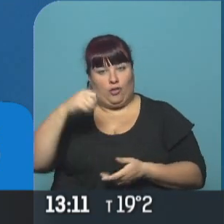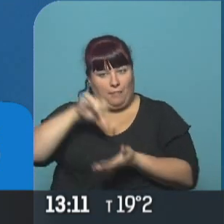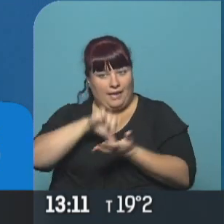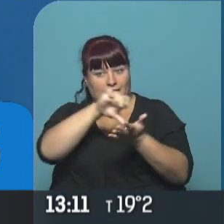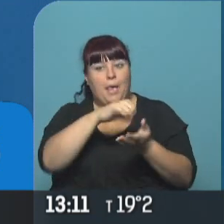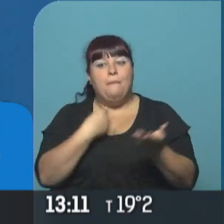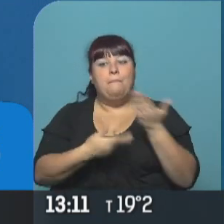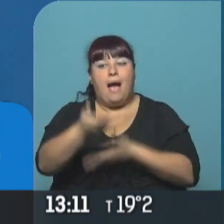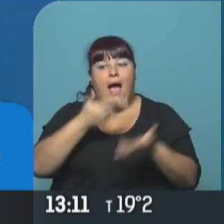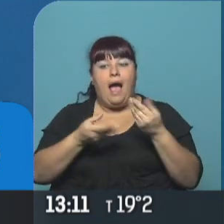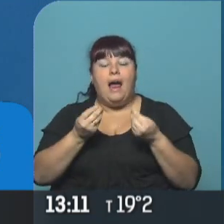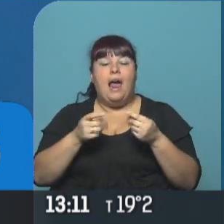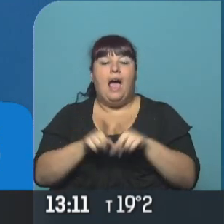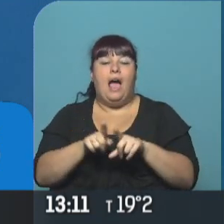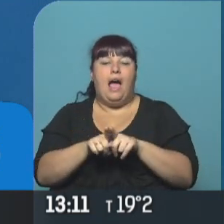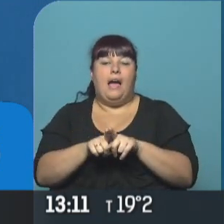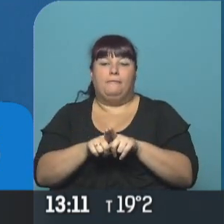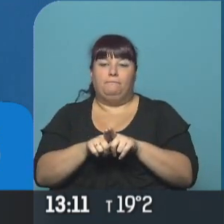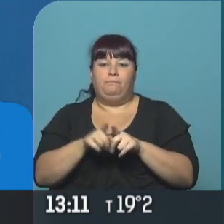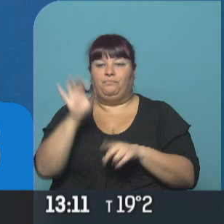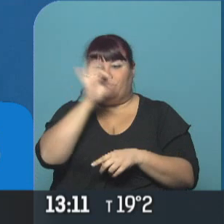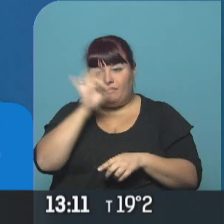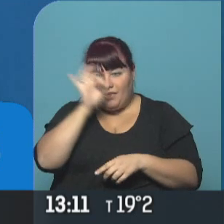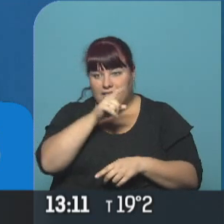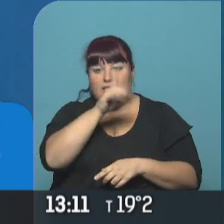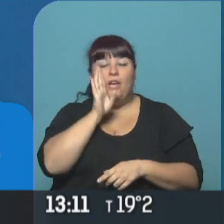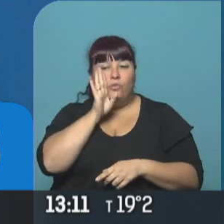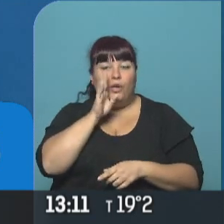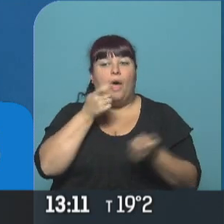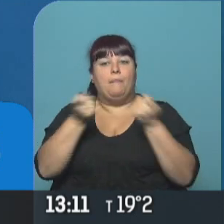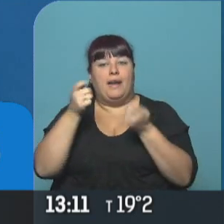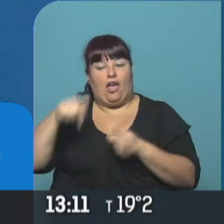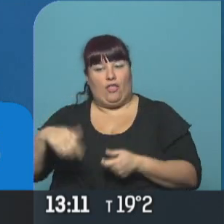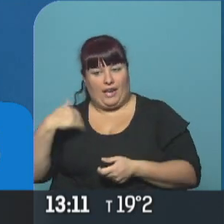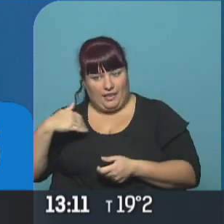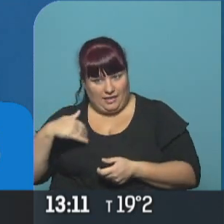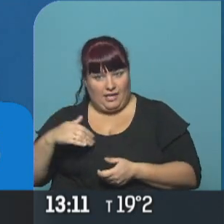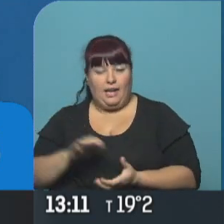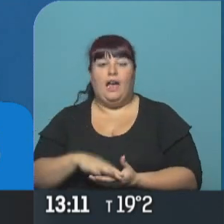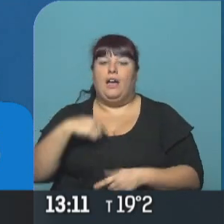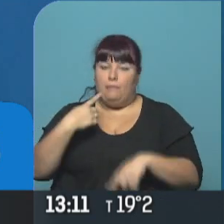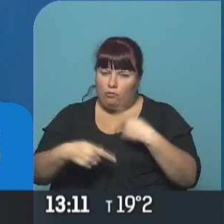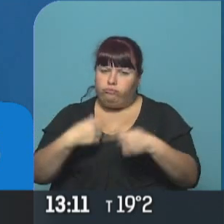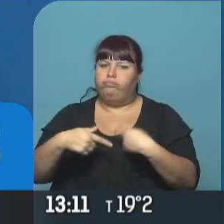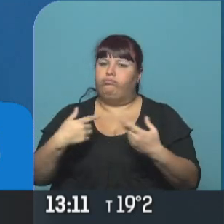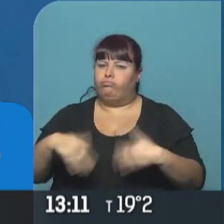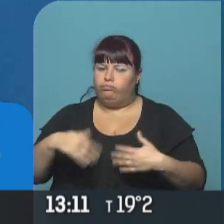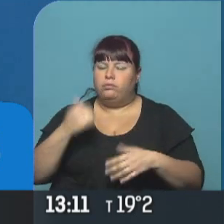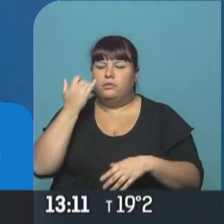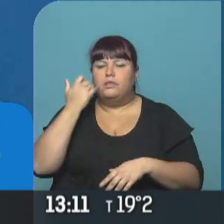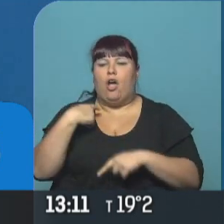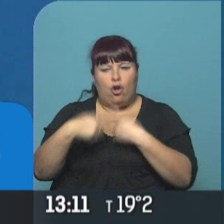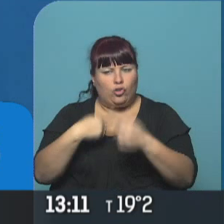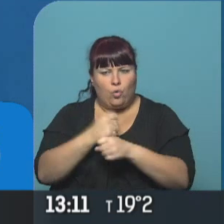para tener acceso al cerdo de los Estados Unidos al mercado argentino. Hemos avanzado muchísimo, vamos a